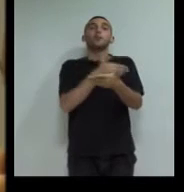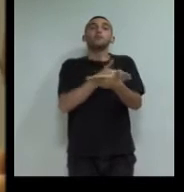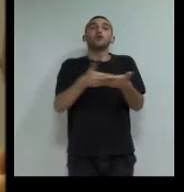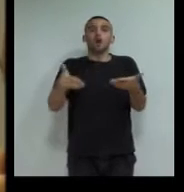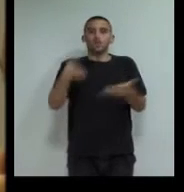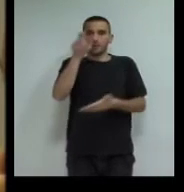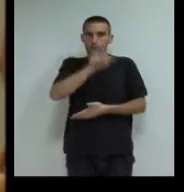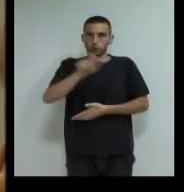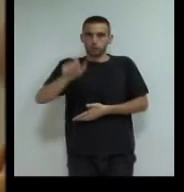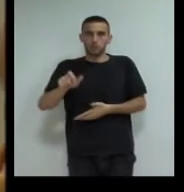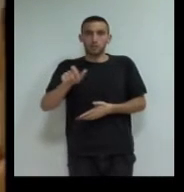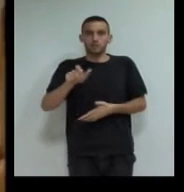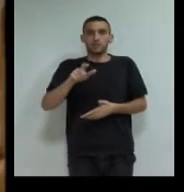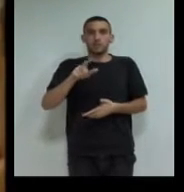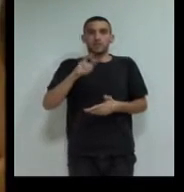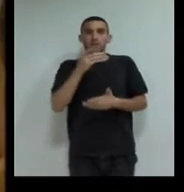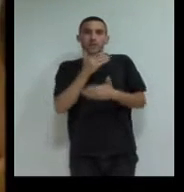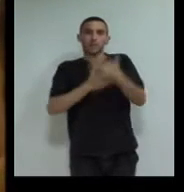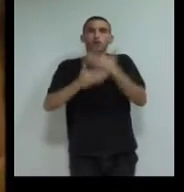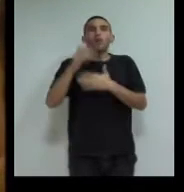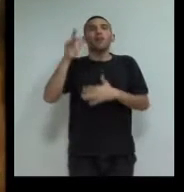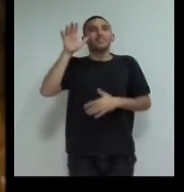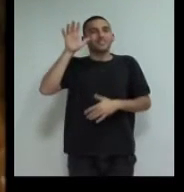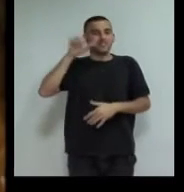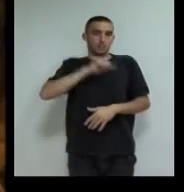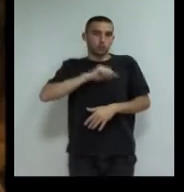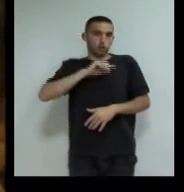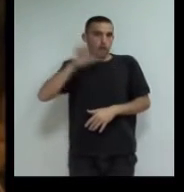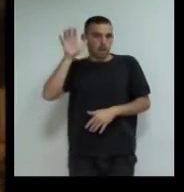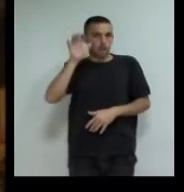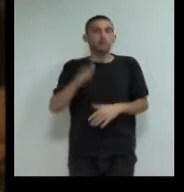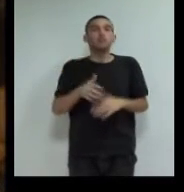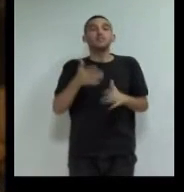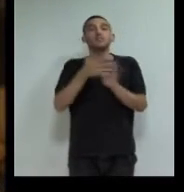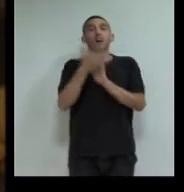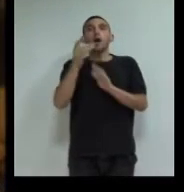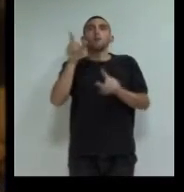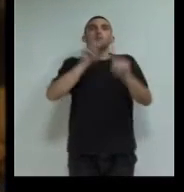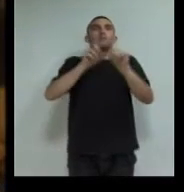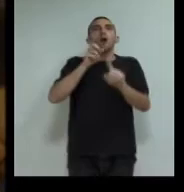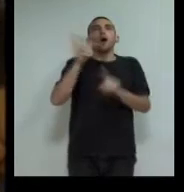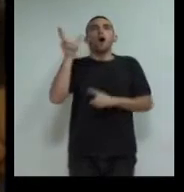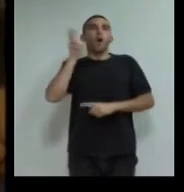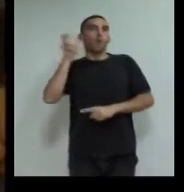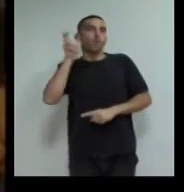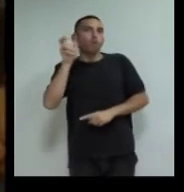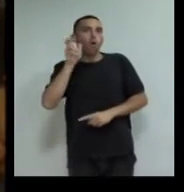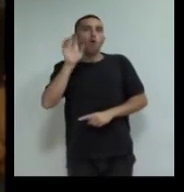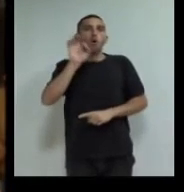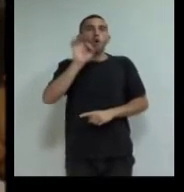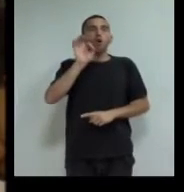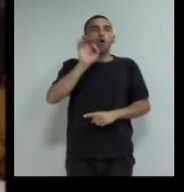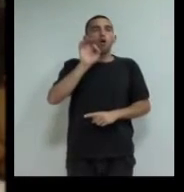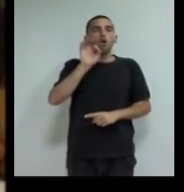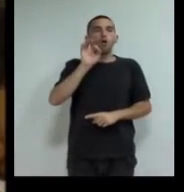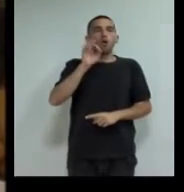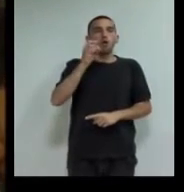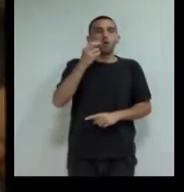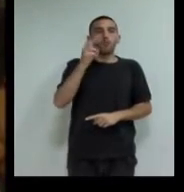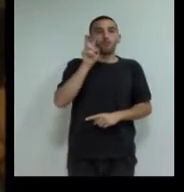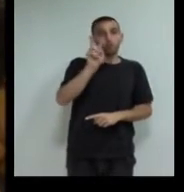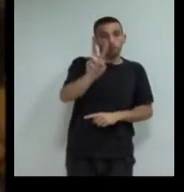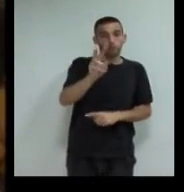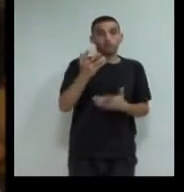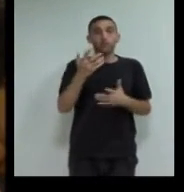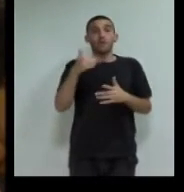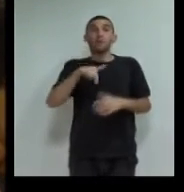personas discapacitados sensoriales, es decir, que tienen problemas de audición o de visión, pero que en